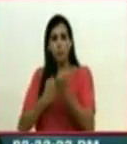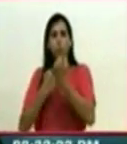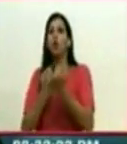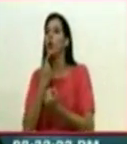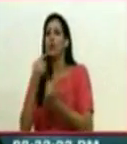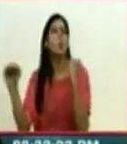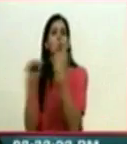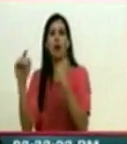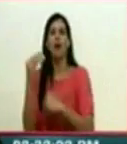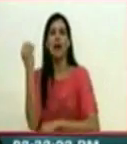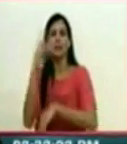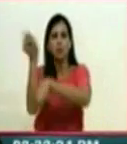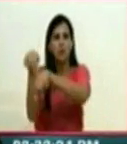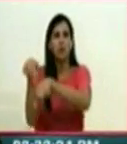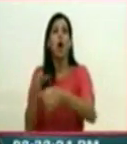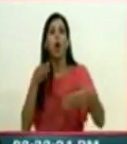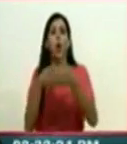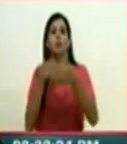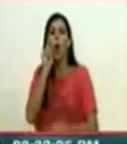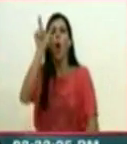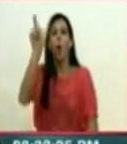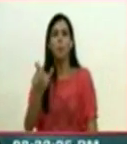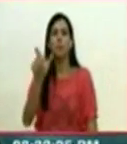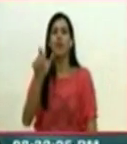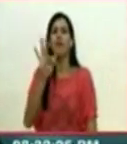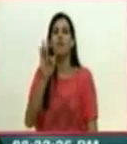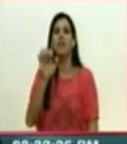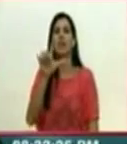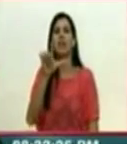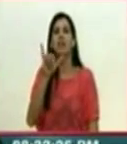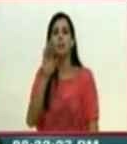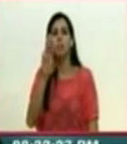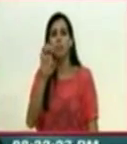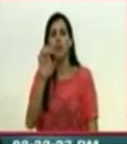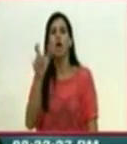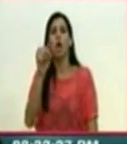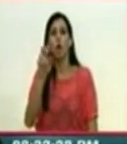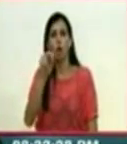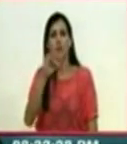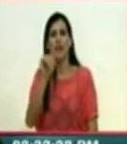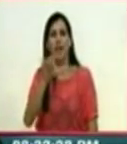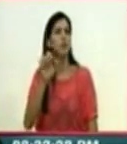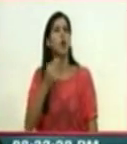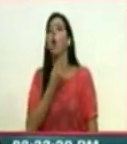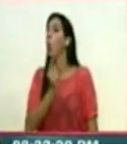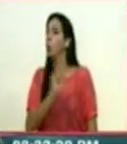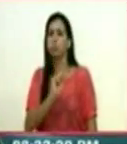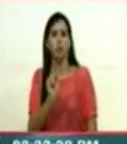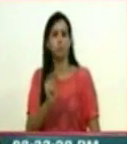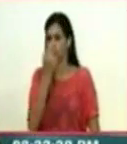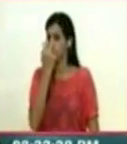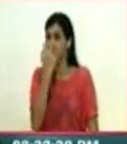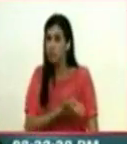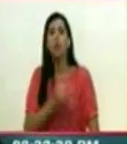Nacional de Venezuela contra Felipe González al declararlo persona no grata. Nosotros desde acá también lo